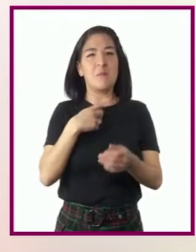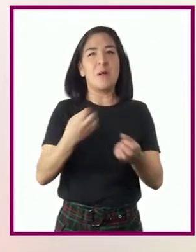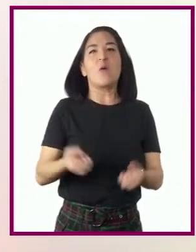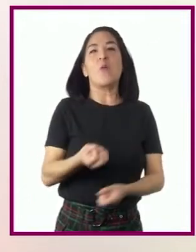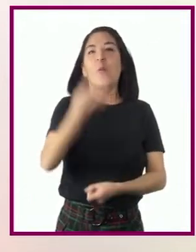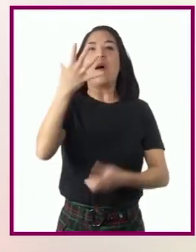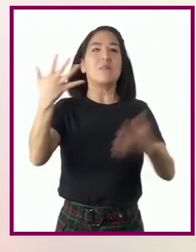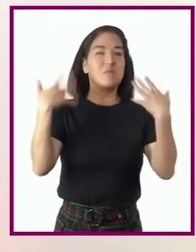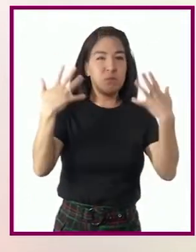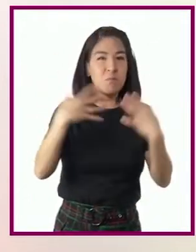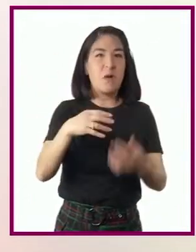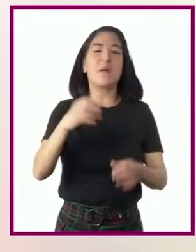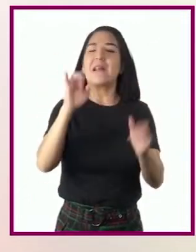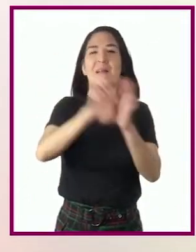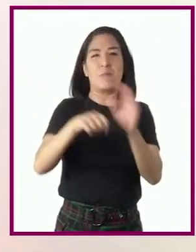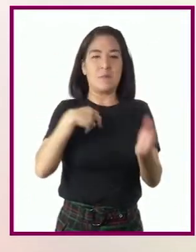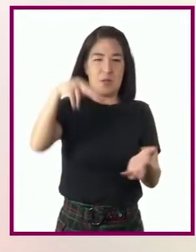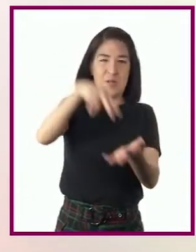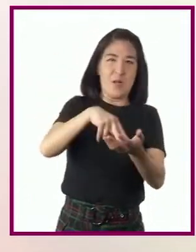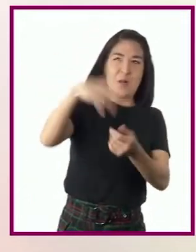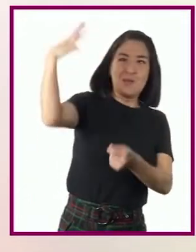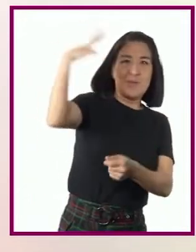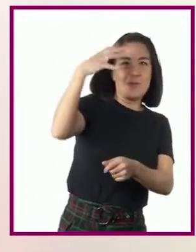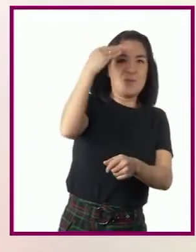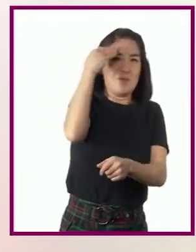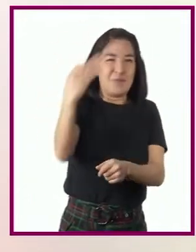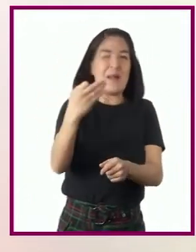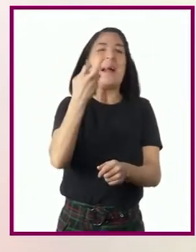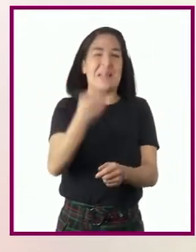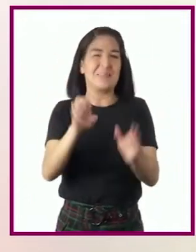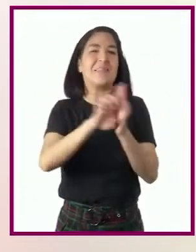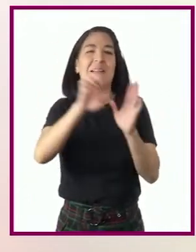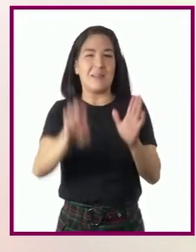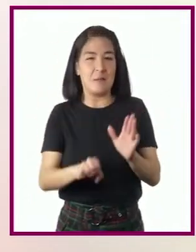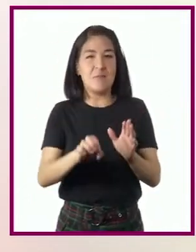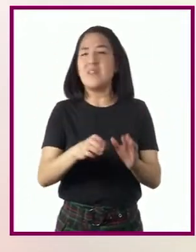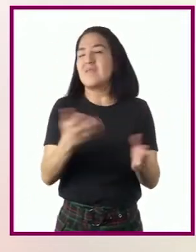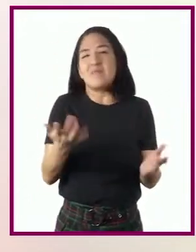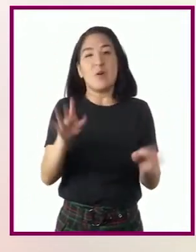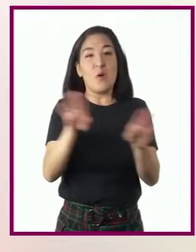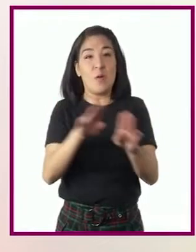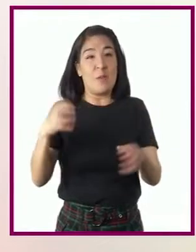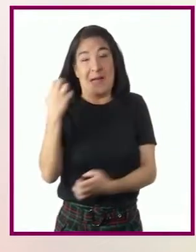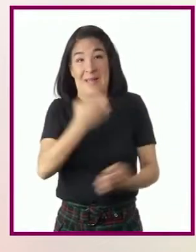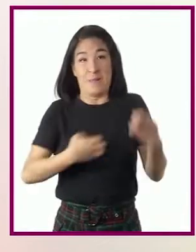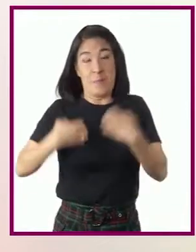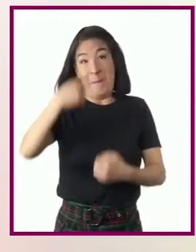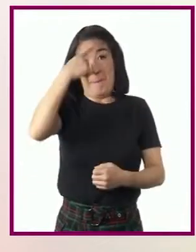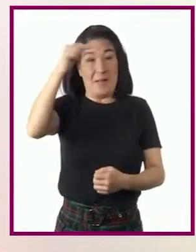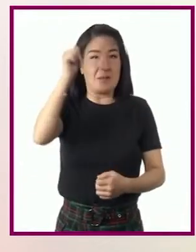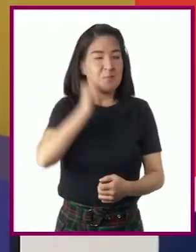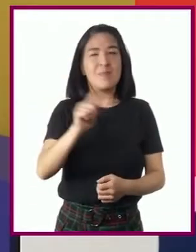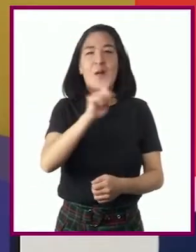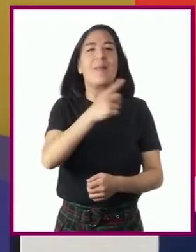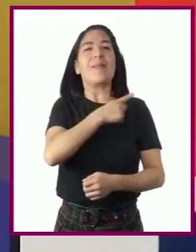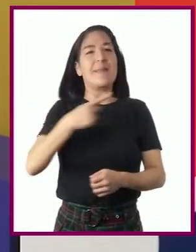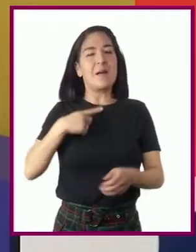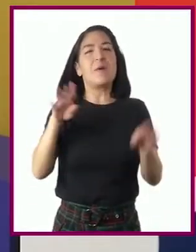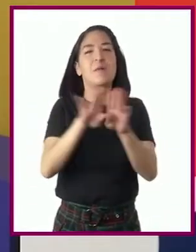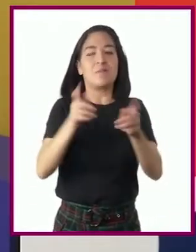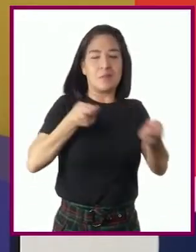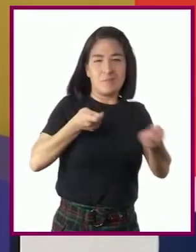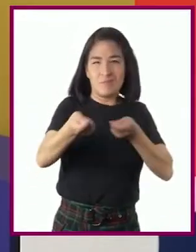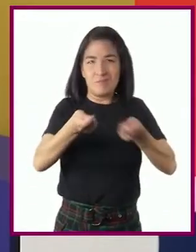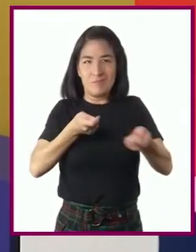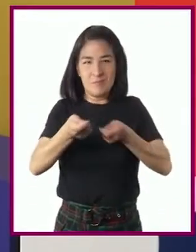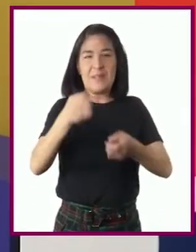exponemos directamente o no. Todo pasa. Ninguna emoción es permanente si aprendemos a regularla.